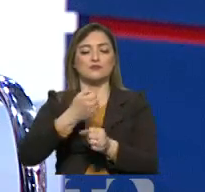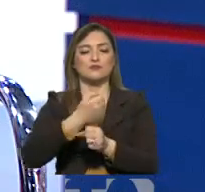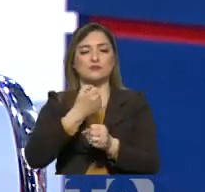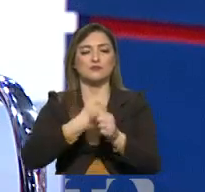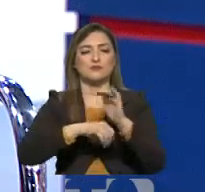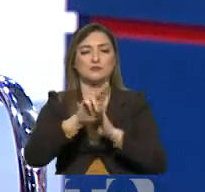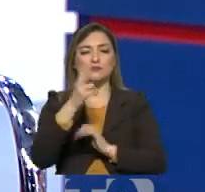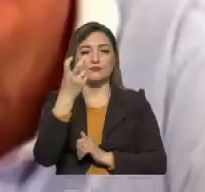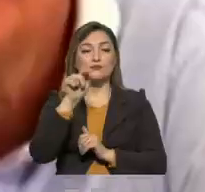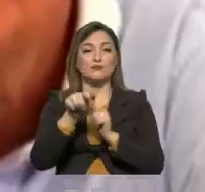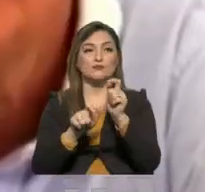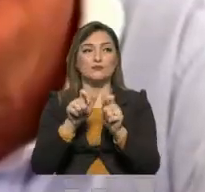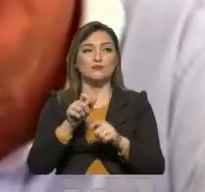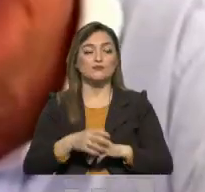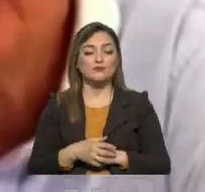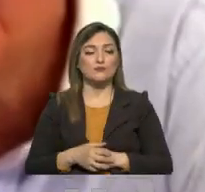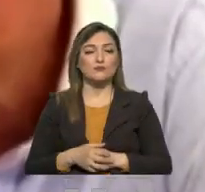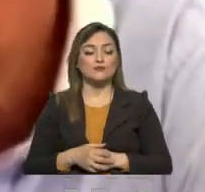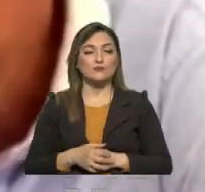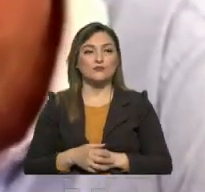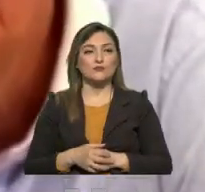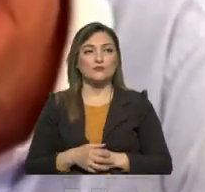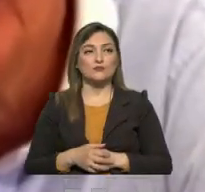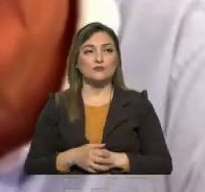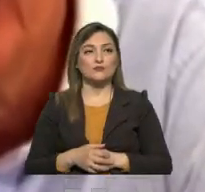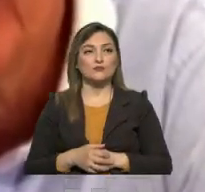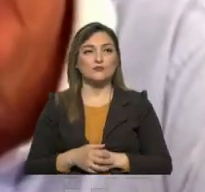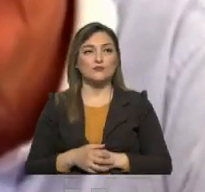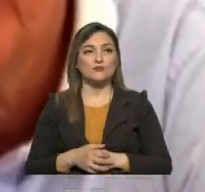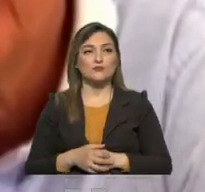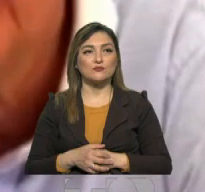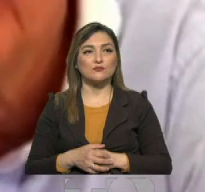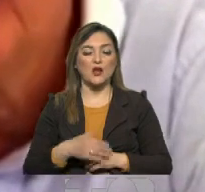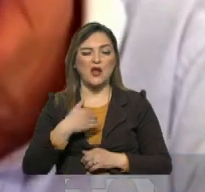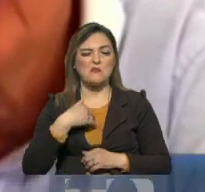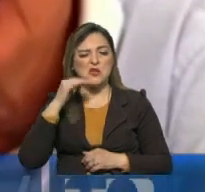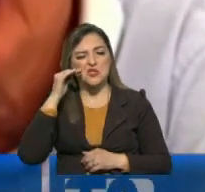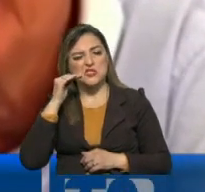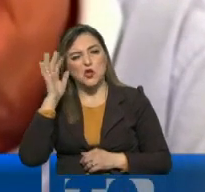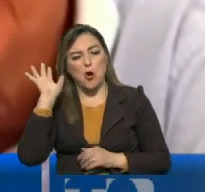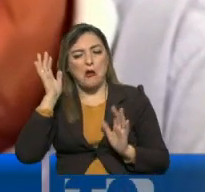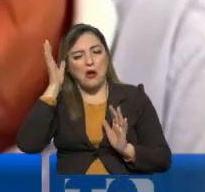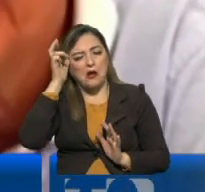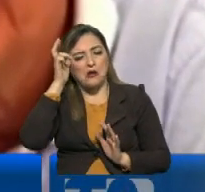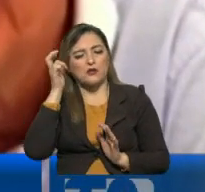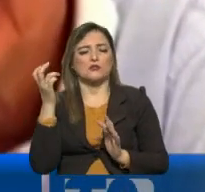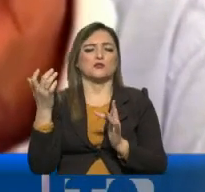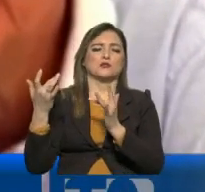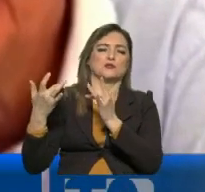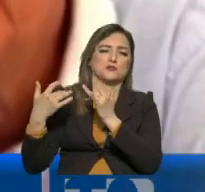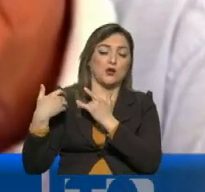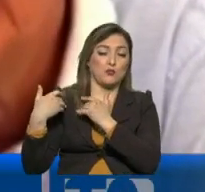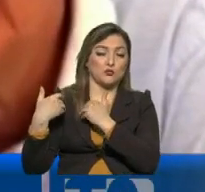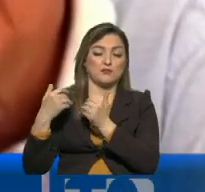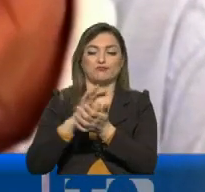12.000 personas. Me pareció irresponsable el cerrar casinos, mandando a la quiebra empresarios y